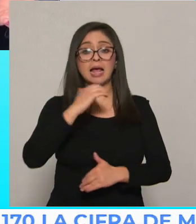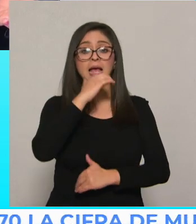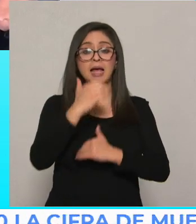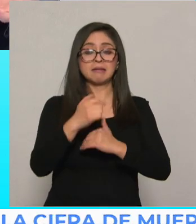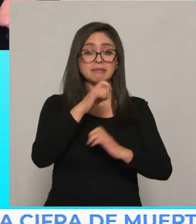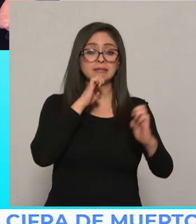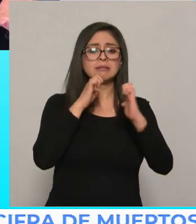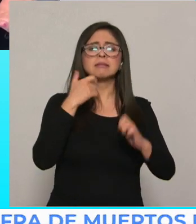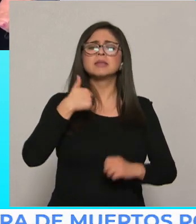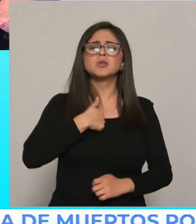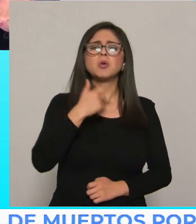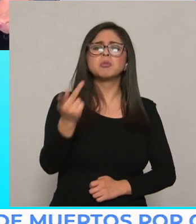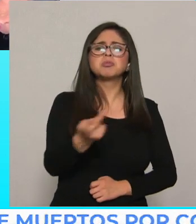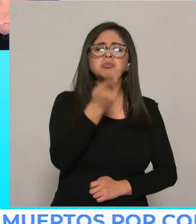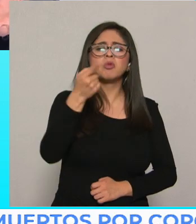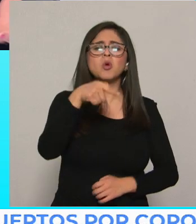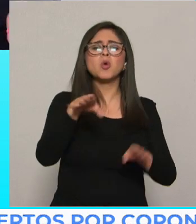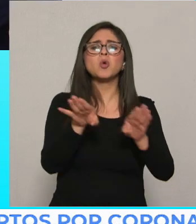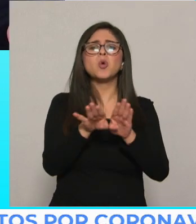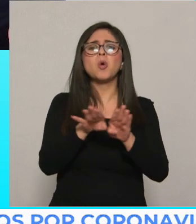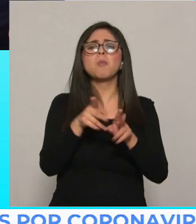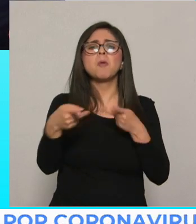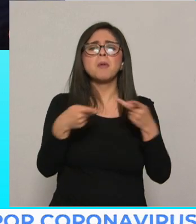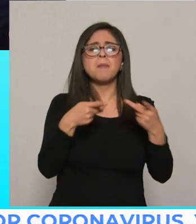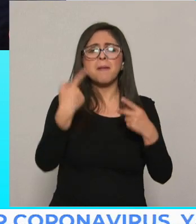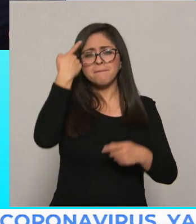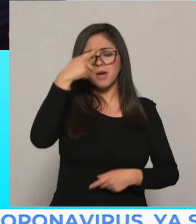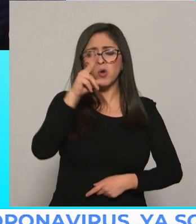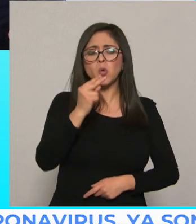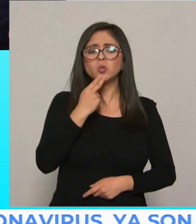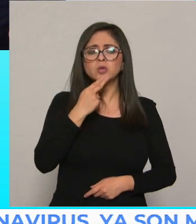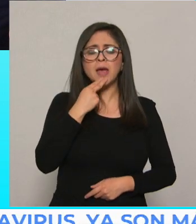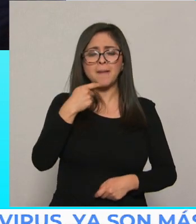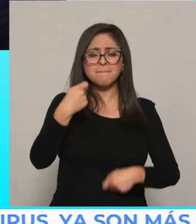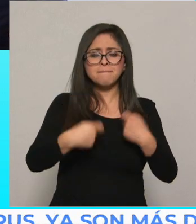están preparando para evitar el uso de bolsas de plástico en esta feria.